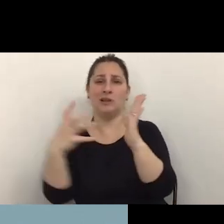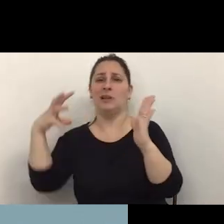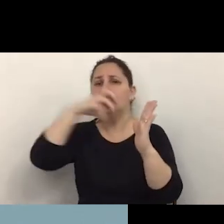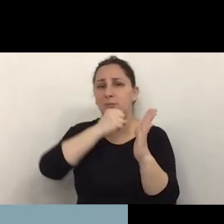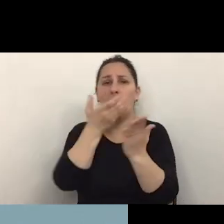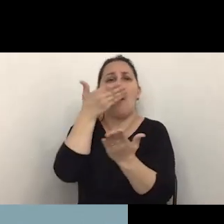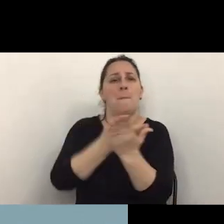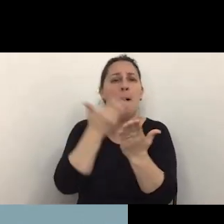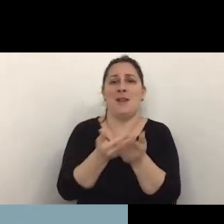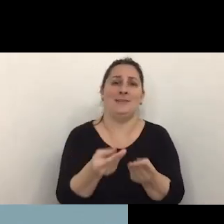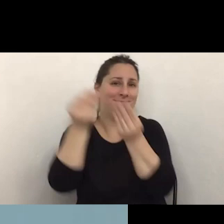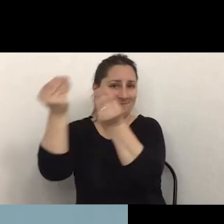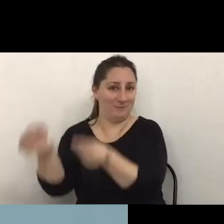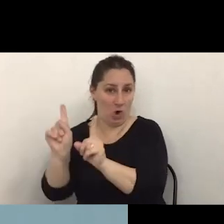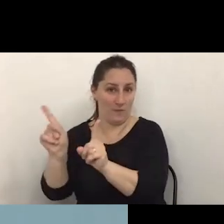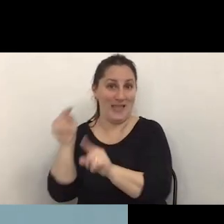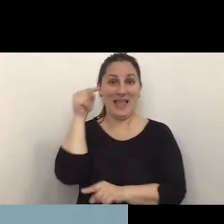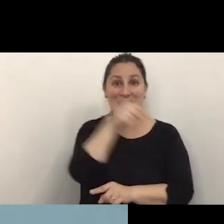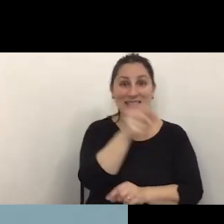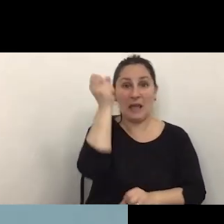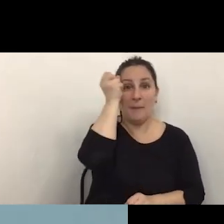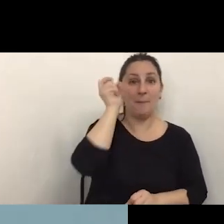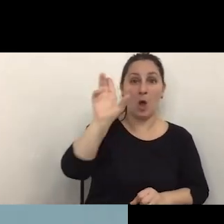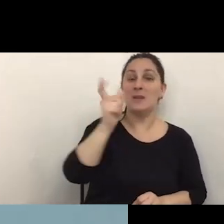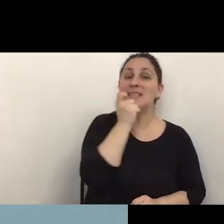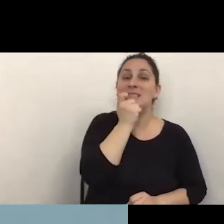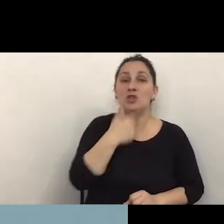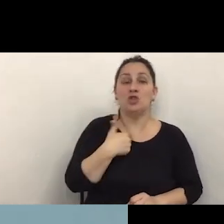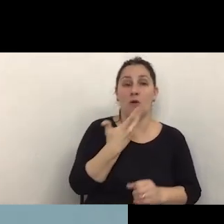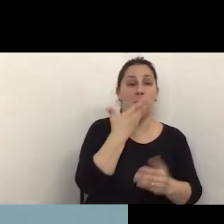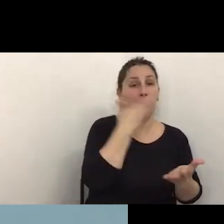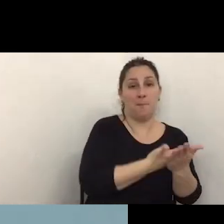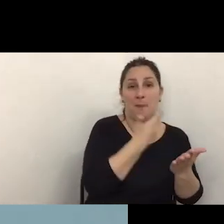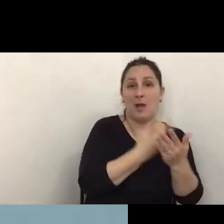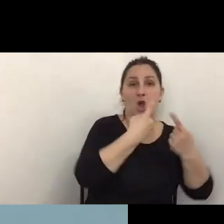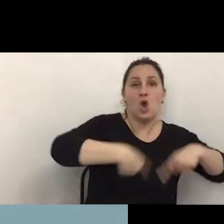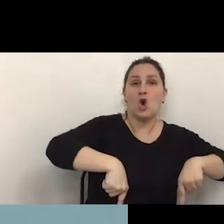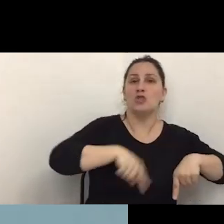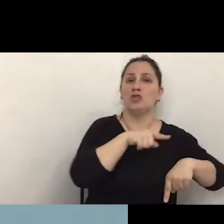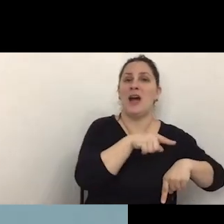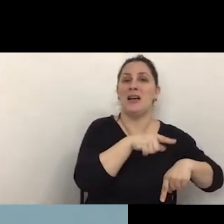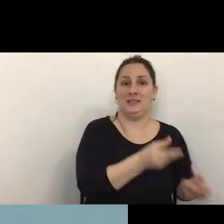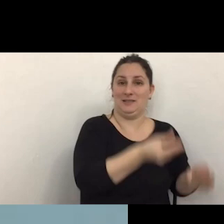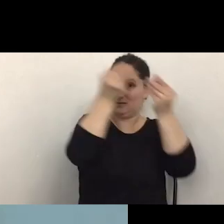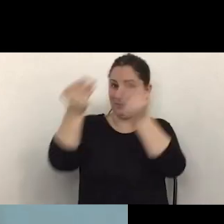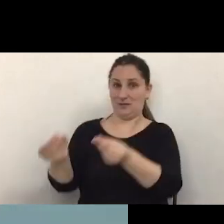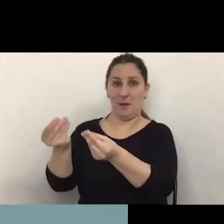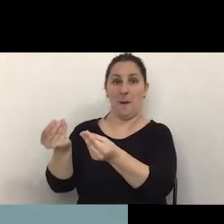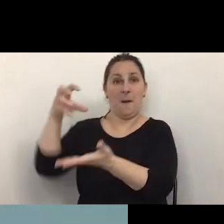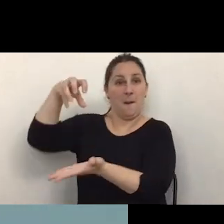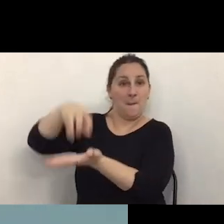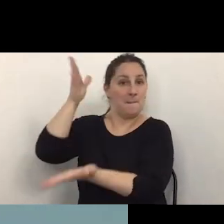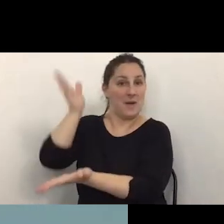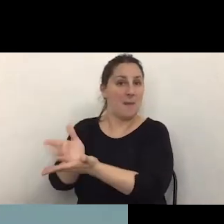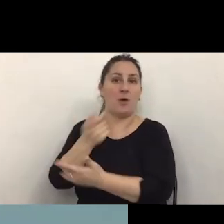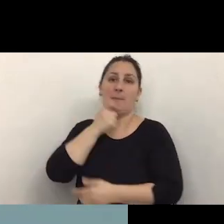la documentación. Porque si yo no pudiera trasladar las cuestiones a la sede penal porque el contribuyente,